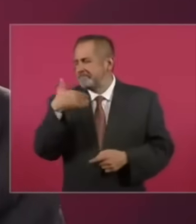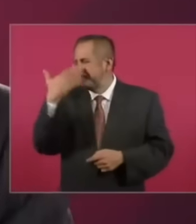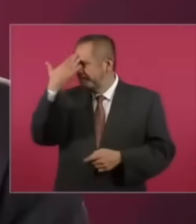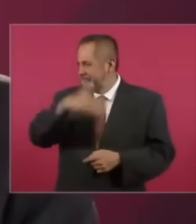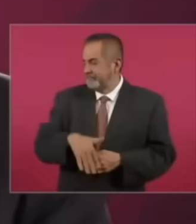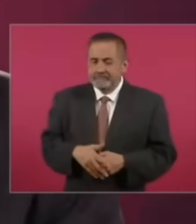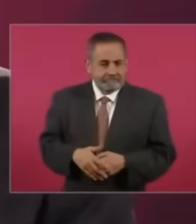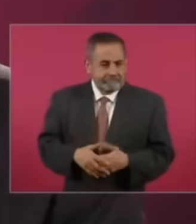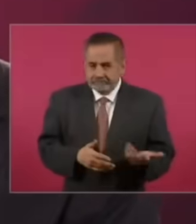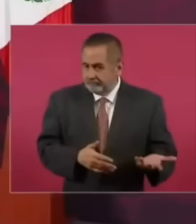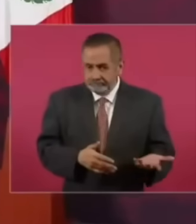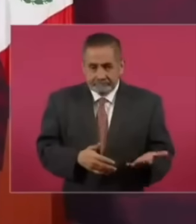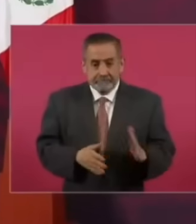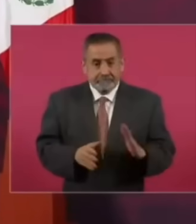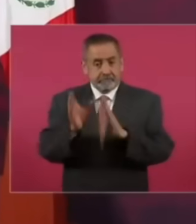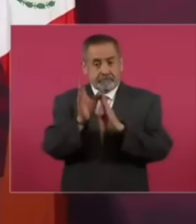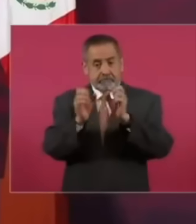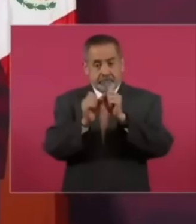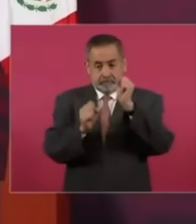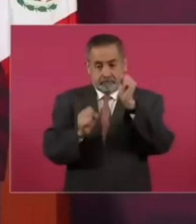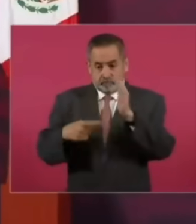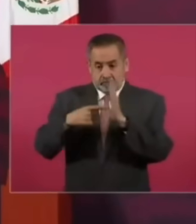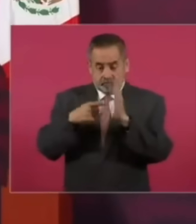Aunque la Constitución establece